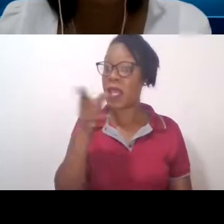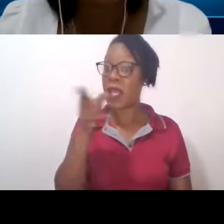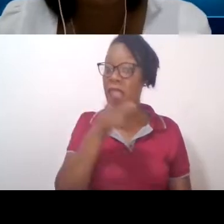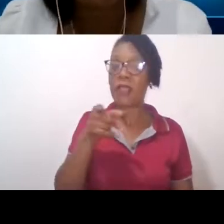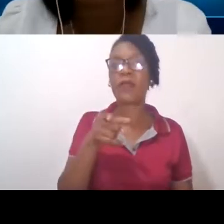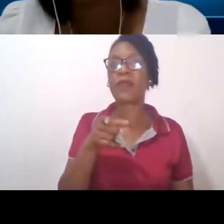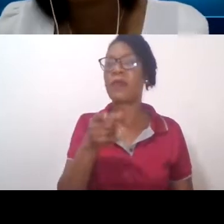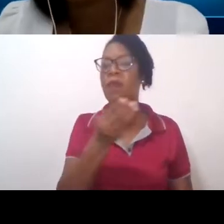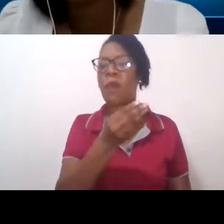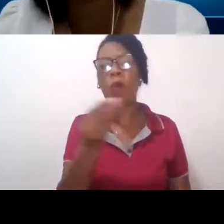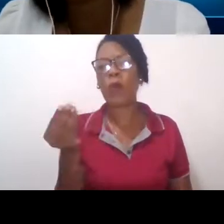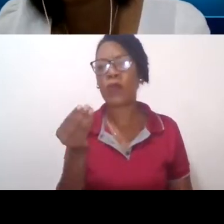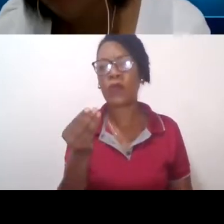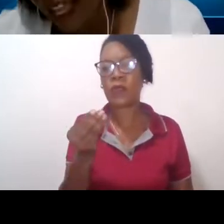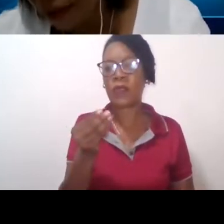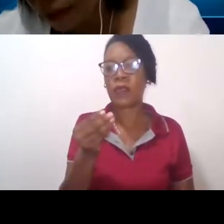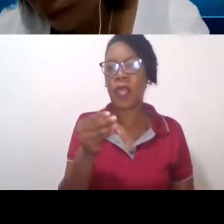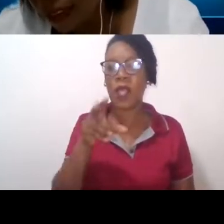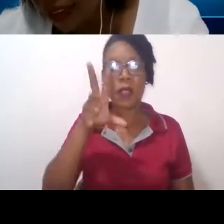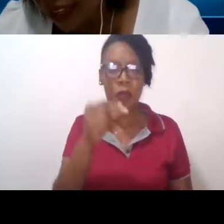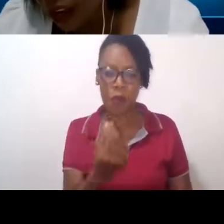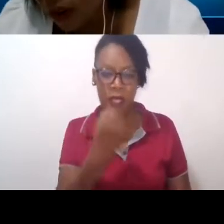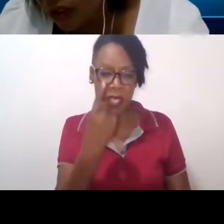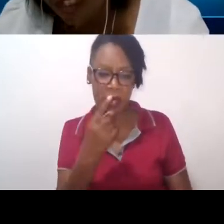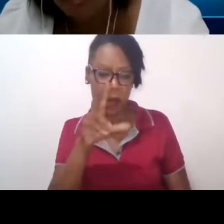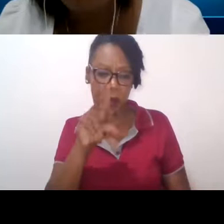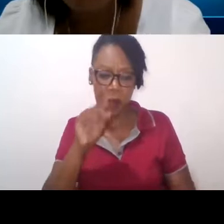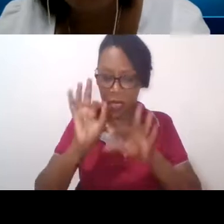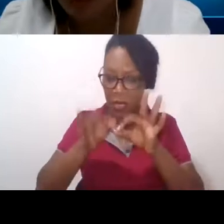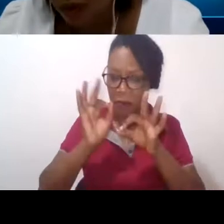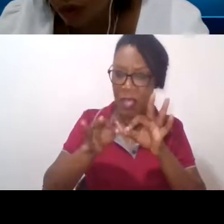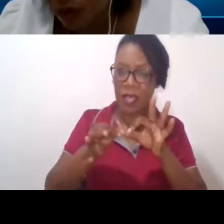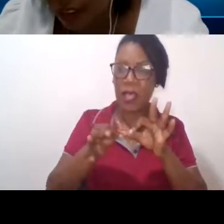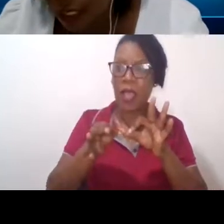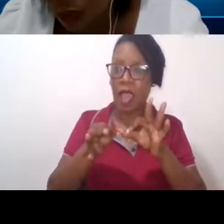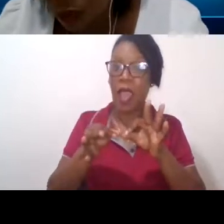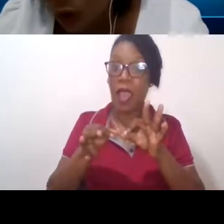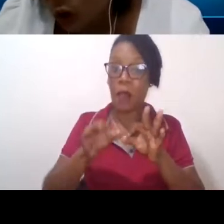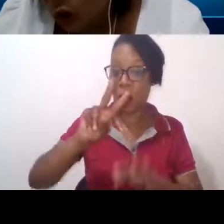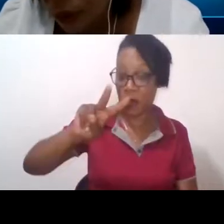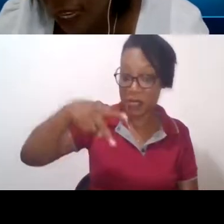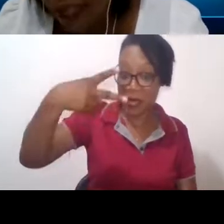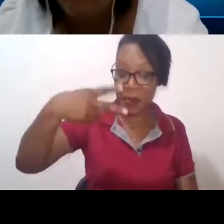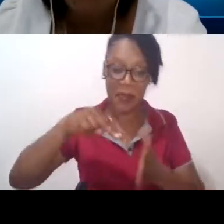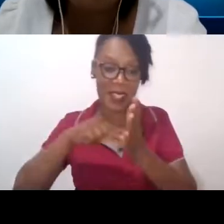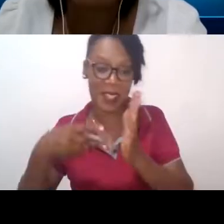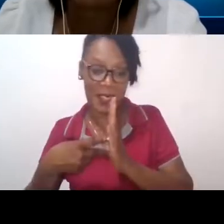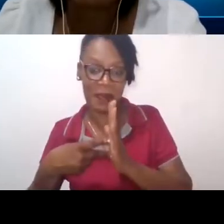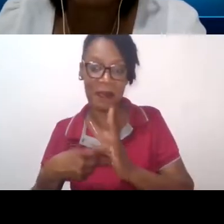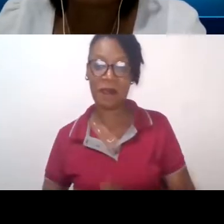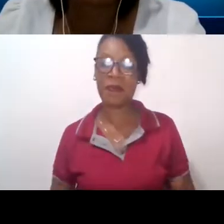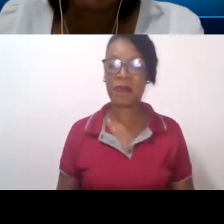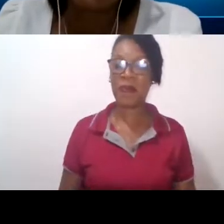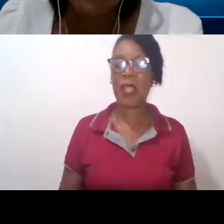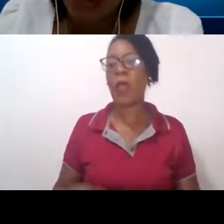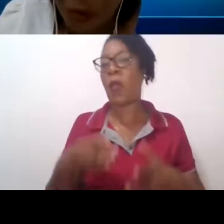veces muchos de ellos, de interpretar cuando nosotros hablamos en un segundo sentido. O por ejemplo, en